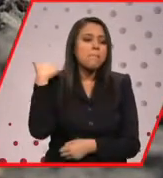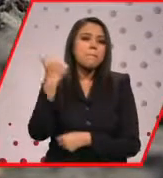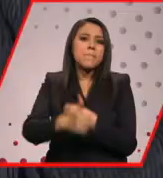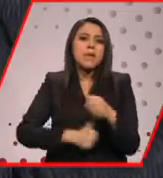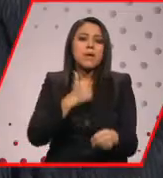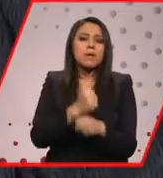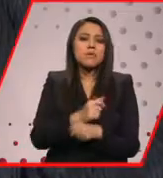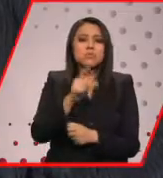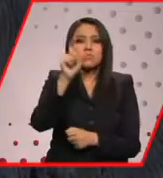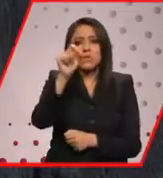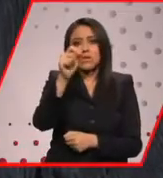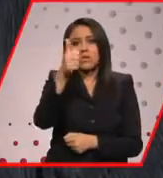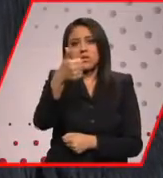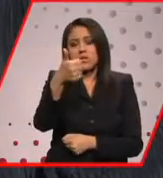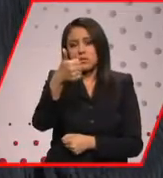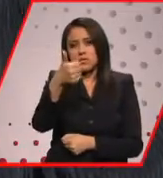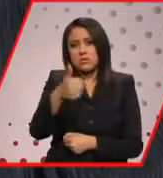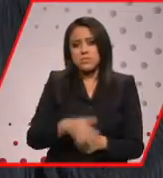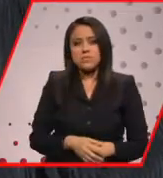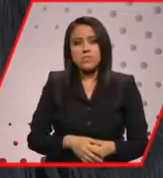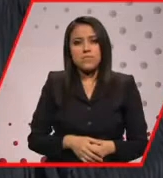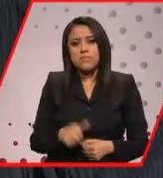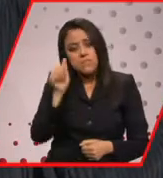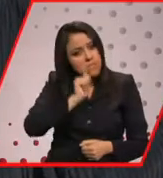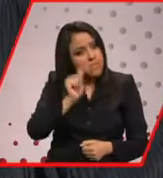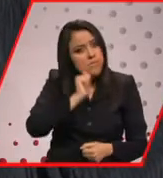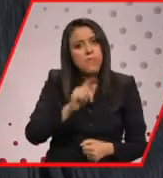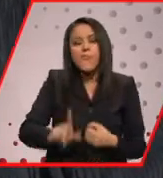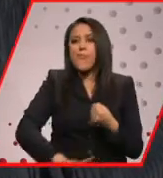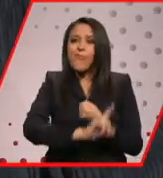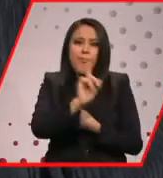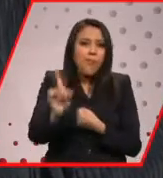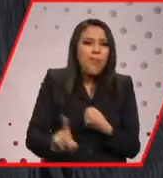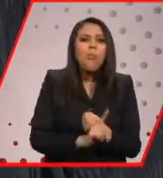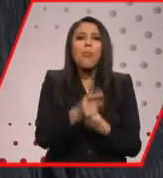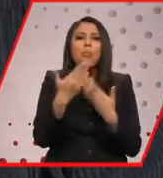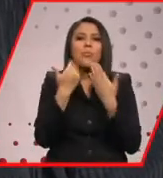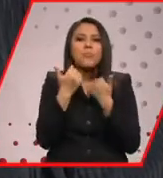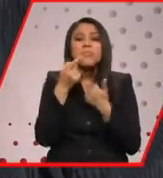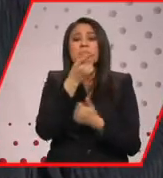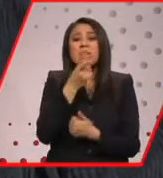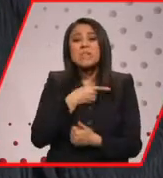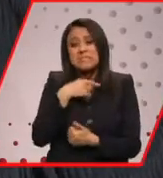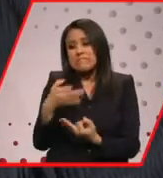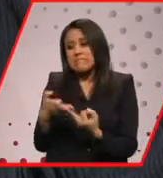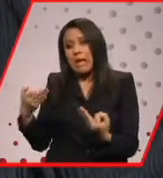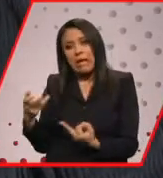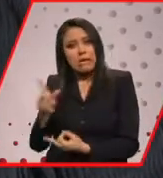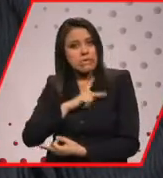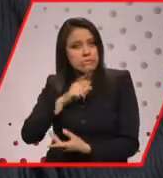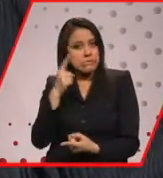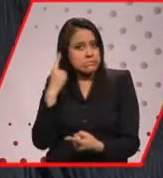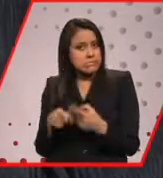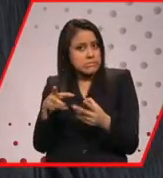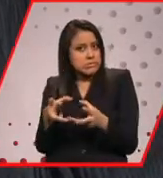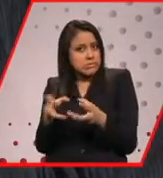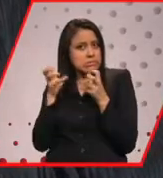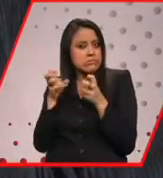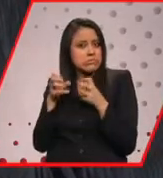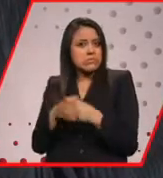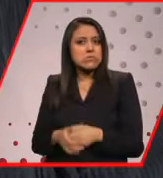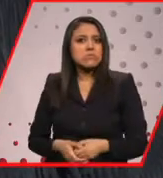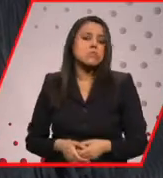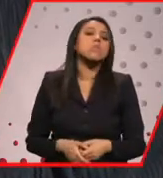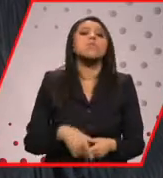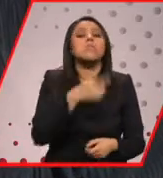Desde hace 26, al menos. Siempre hemos tenido el problema de que nos quieren quitar las tierras. El supuesto